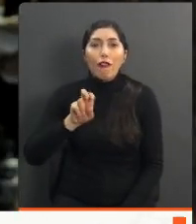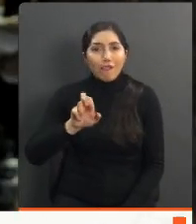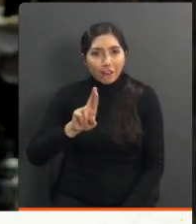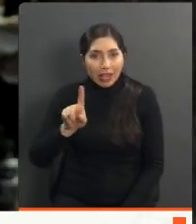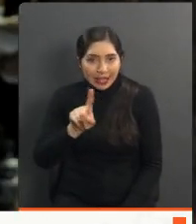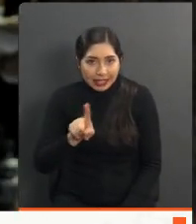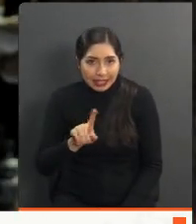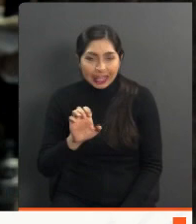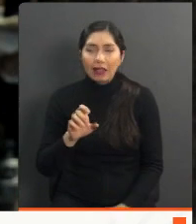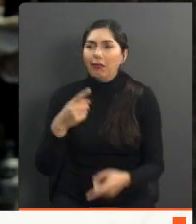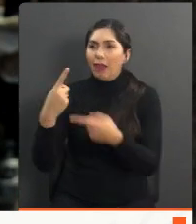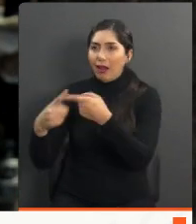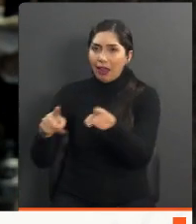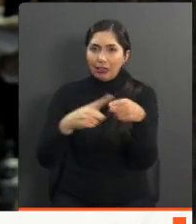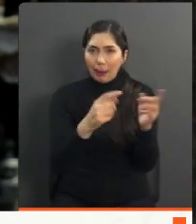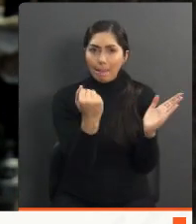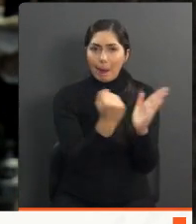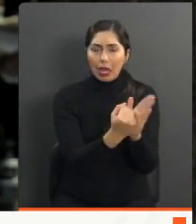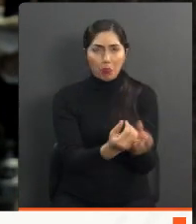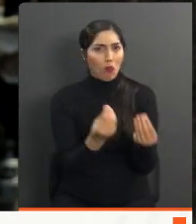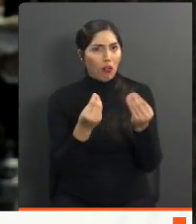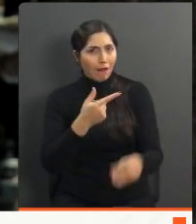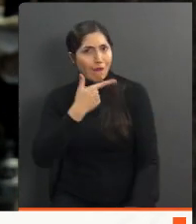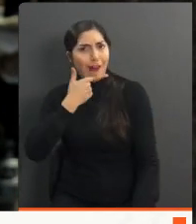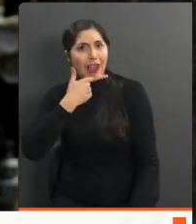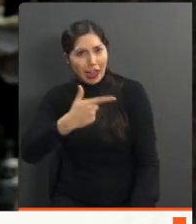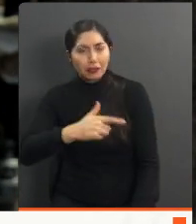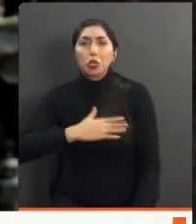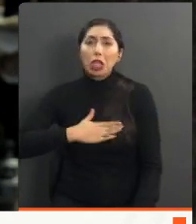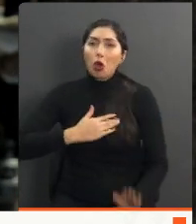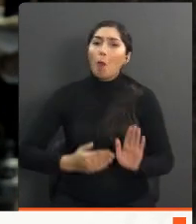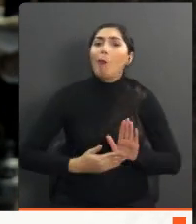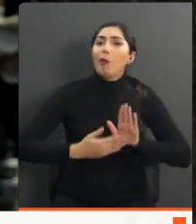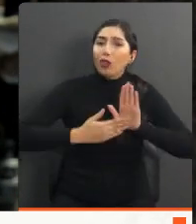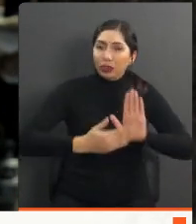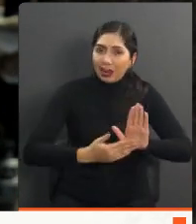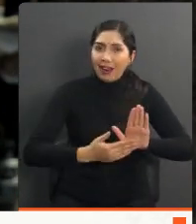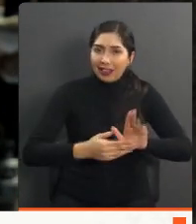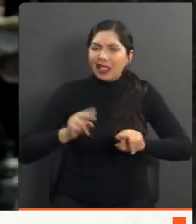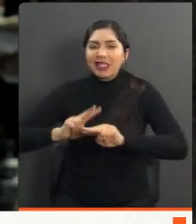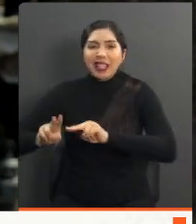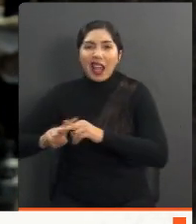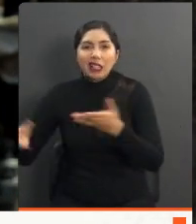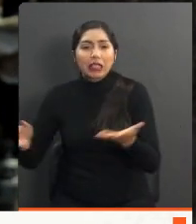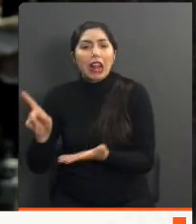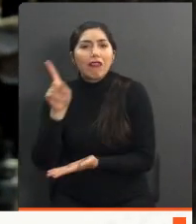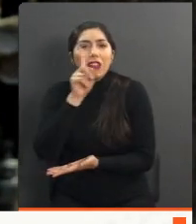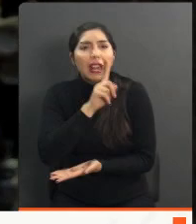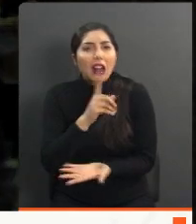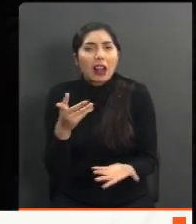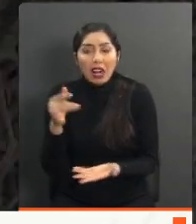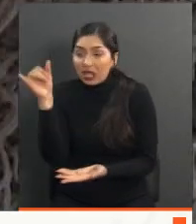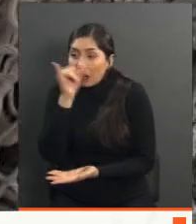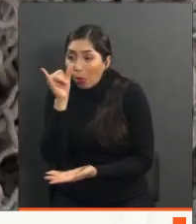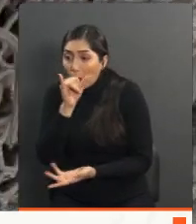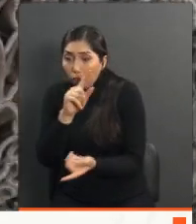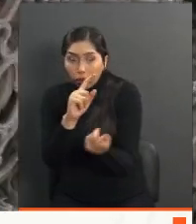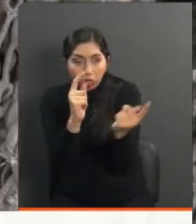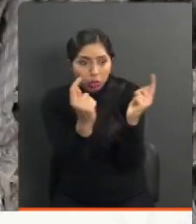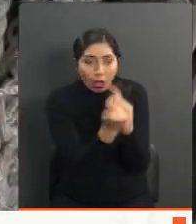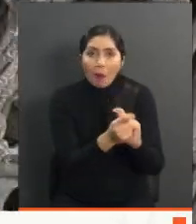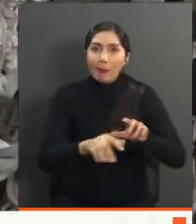bacán pero qué es ese muerto algo gusta mostrar lo que se hace al final con ese residuo reciclado